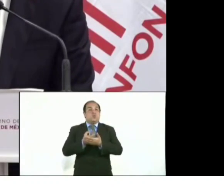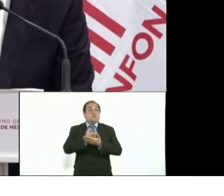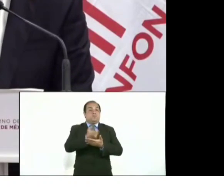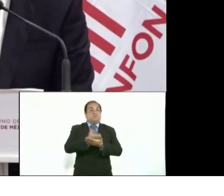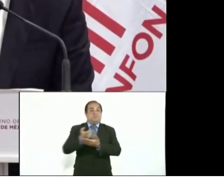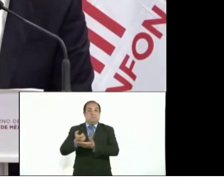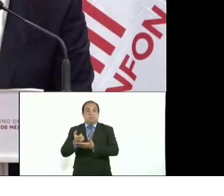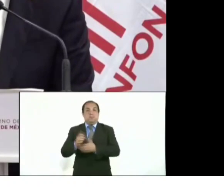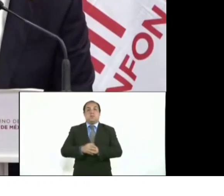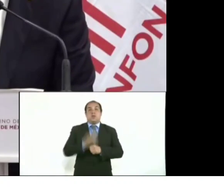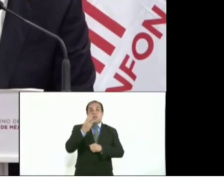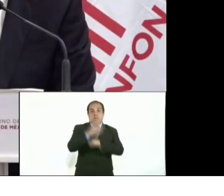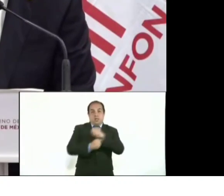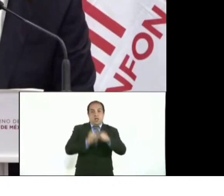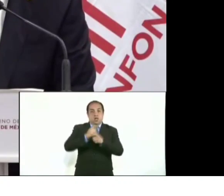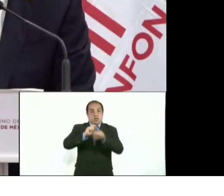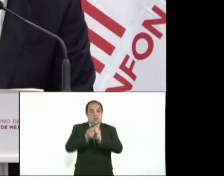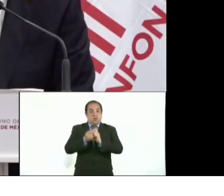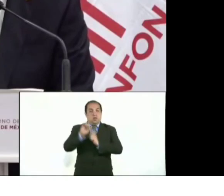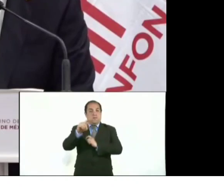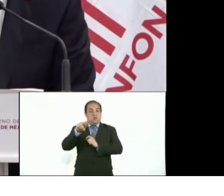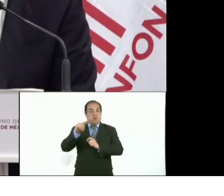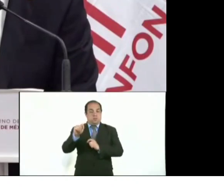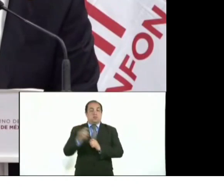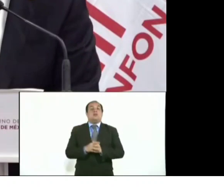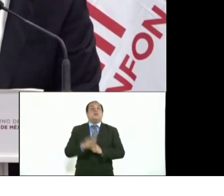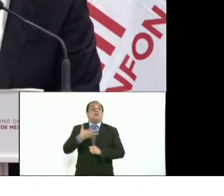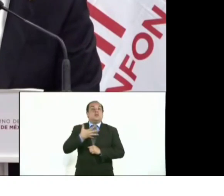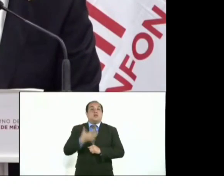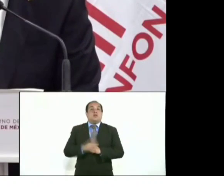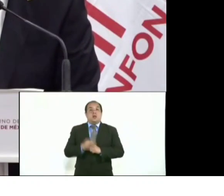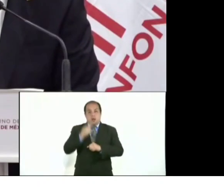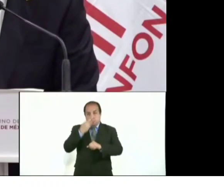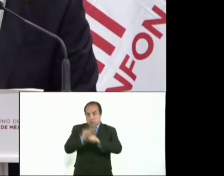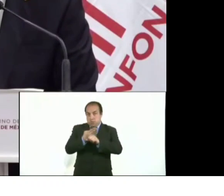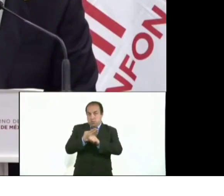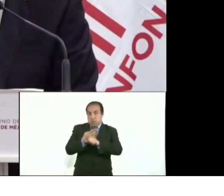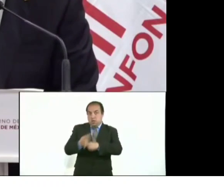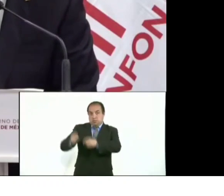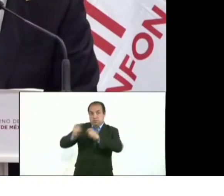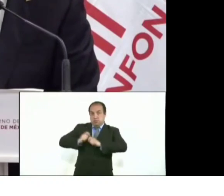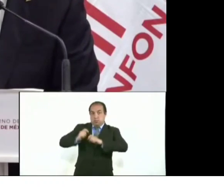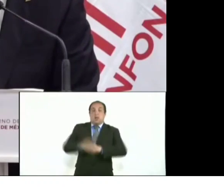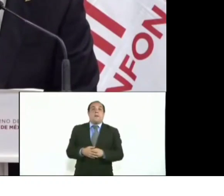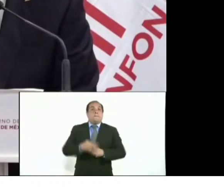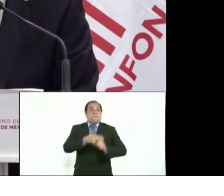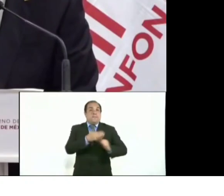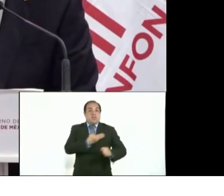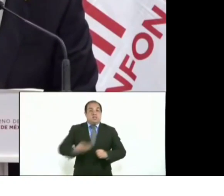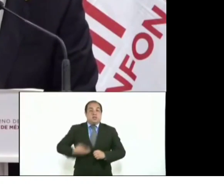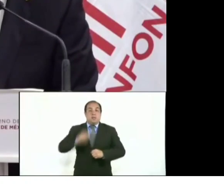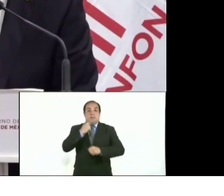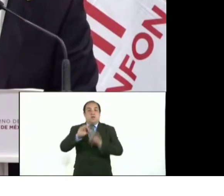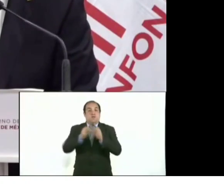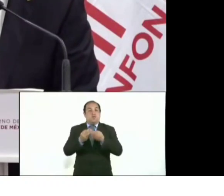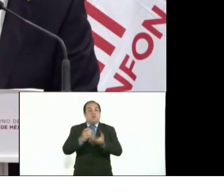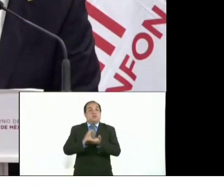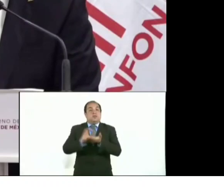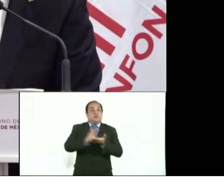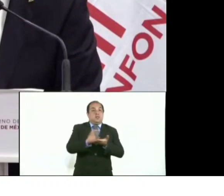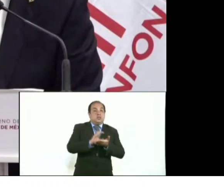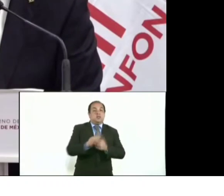del Infonavit se ha basado en el encargo que nos dio el presidente: aliviar las deudas de la gente, mejorar los esquemas de crédito y erradicar